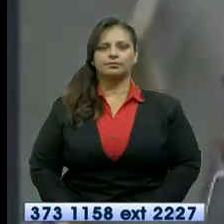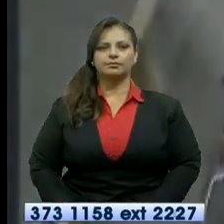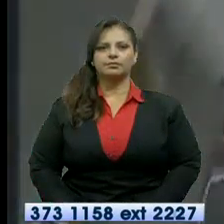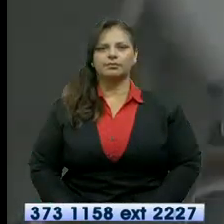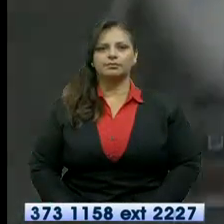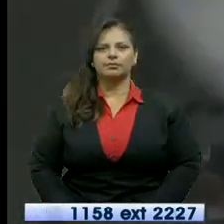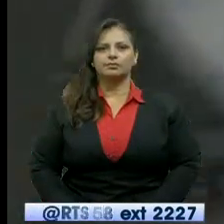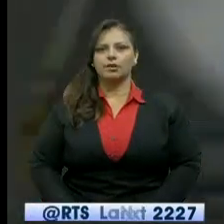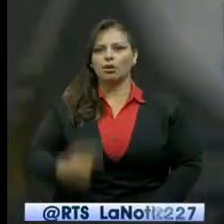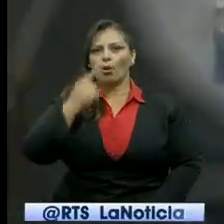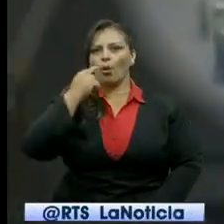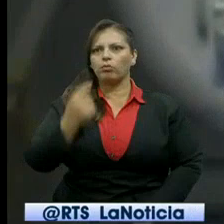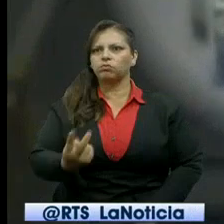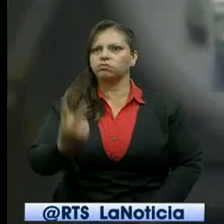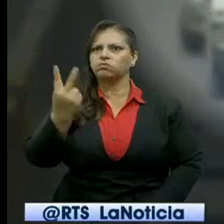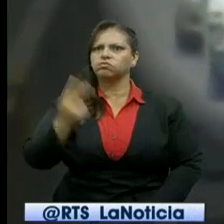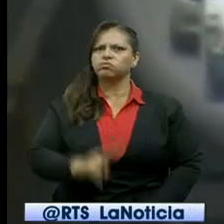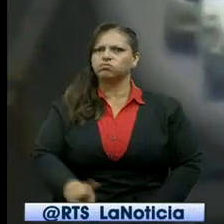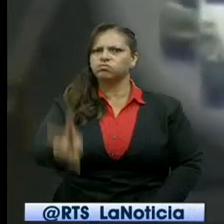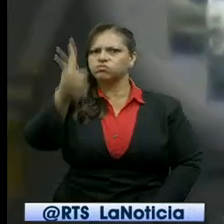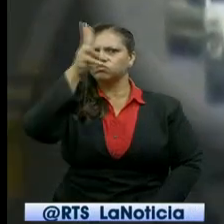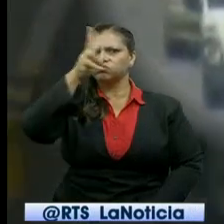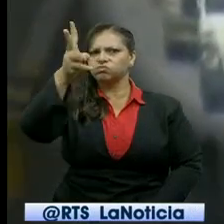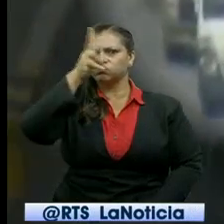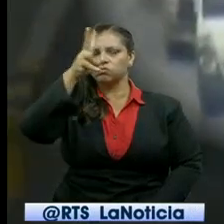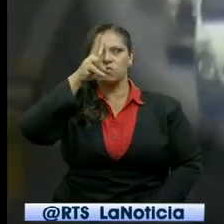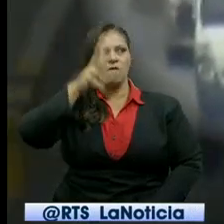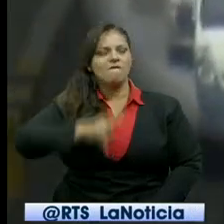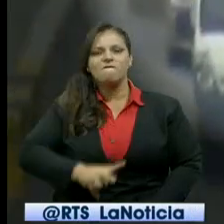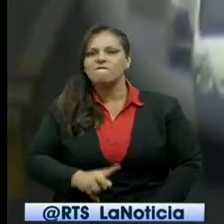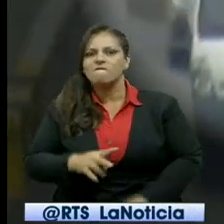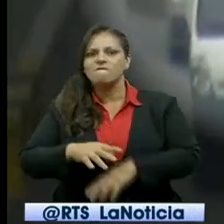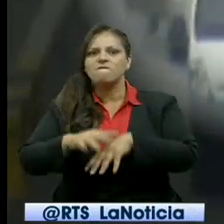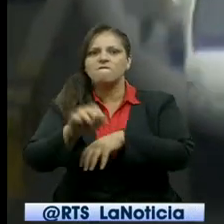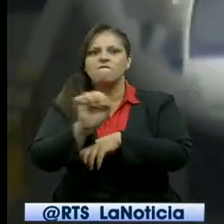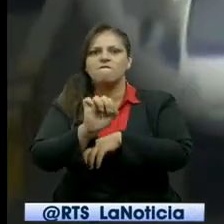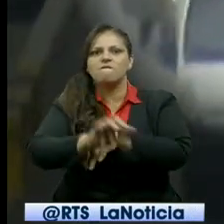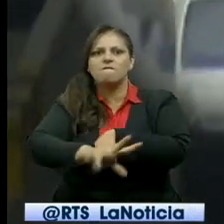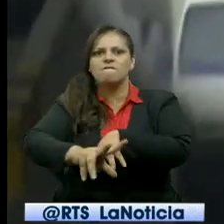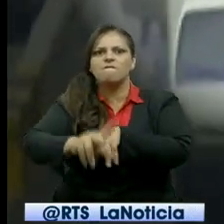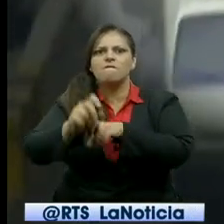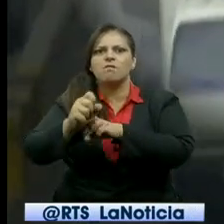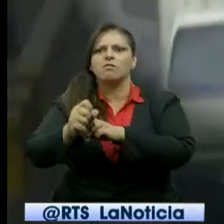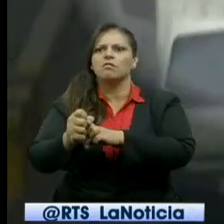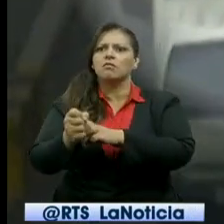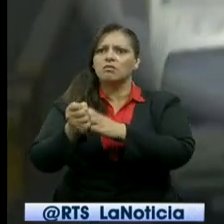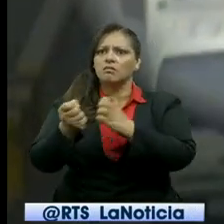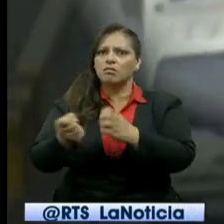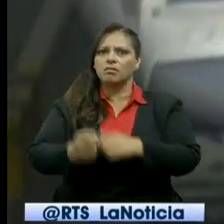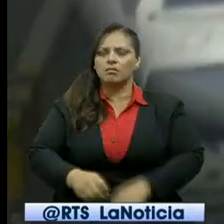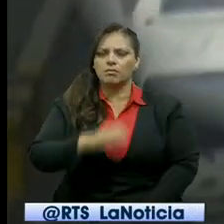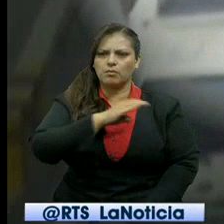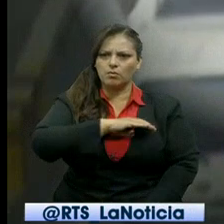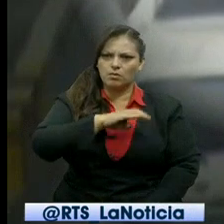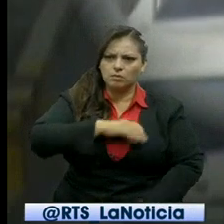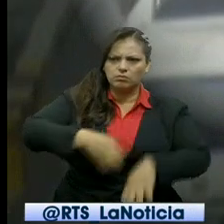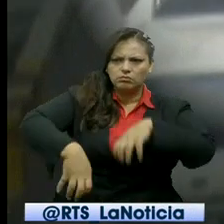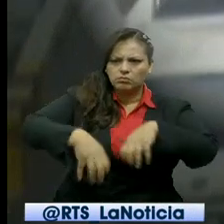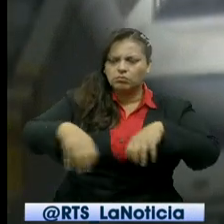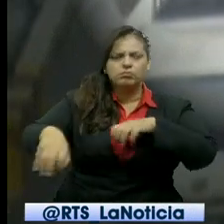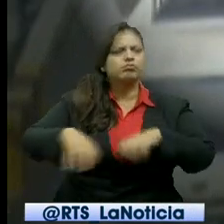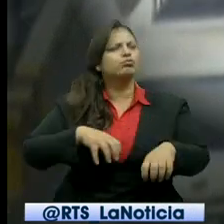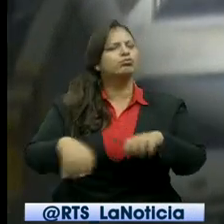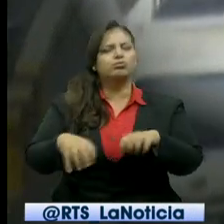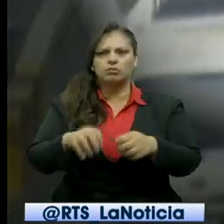Jamás imaginaron que en cuestión de segundos la policía les seguiría la pista y fueran aprehendidos en un operativo suscitado en el norte